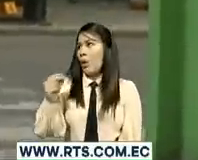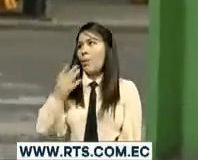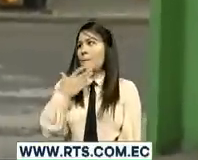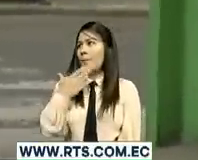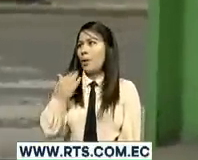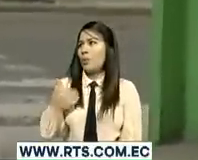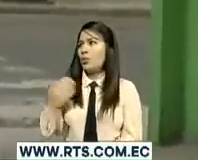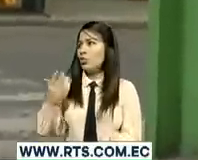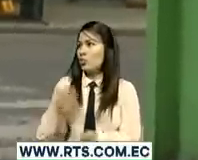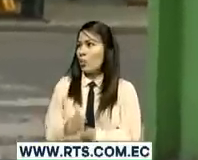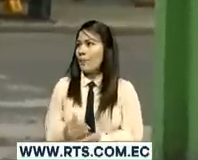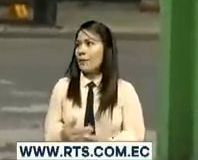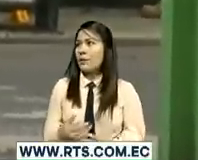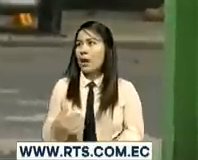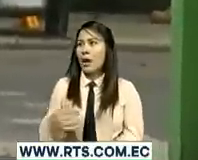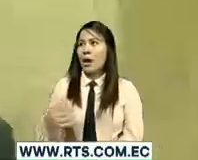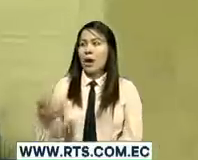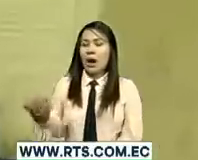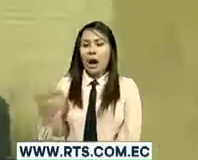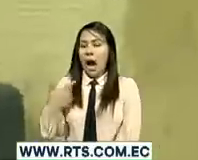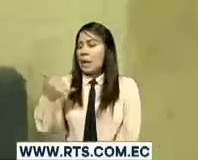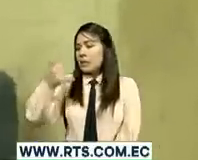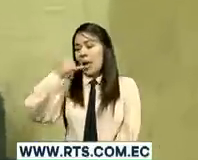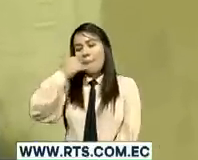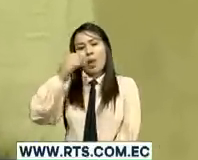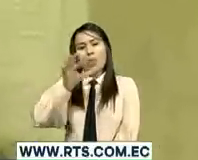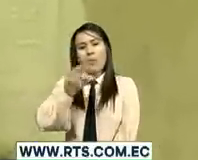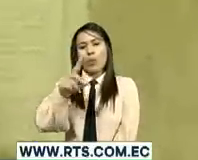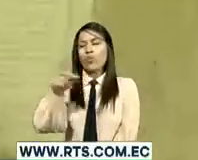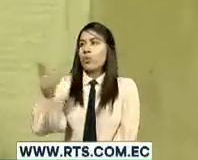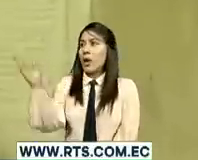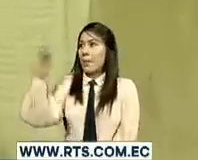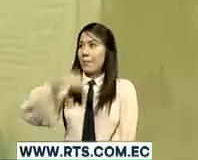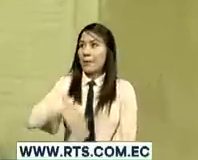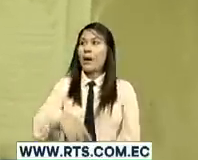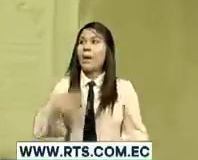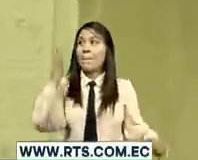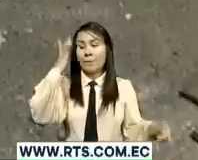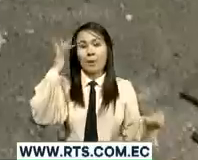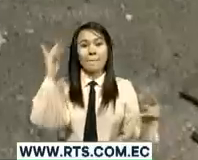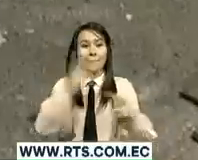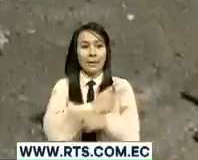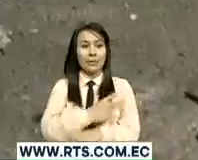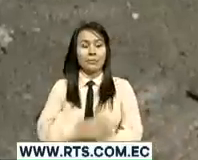pero los basureros como pasan cogiendo rápido. Y los gases, ahí podían explotar.